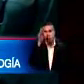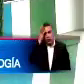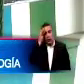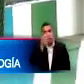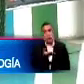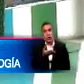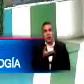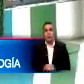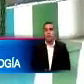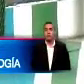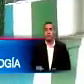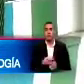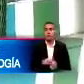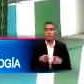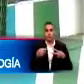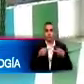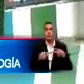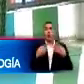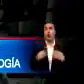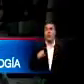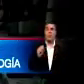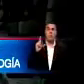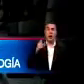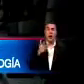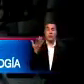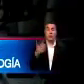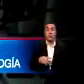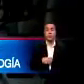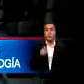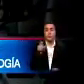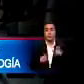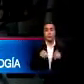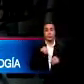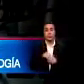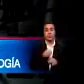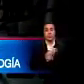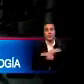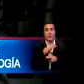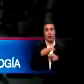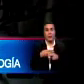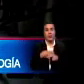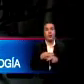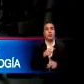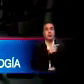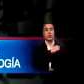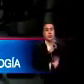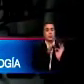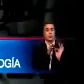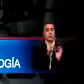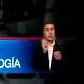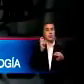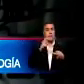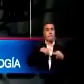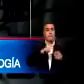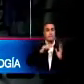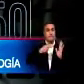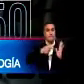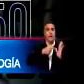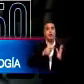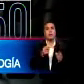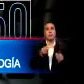salud. Dos de los ítems con mayor desembolso son anclas biodegradables para reparación de hombro,